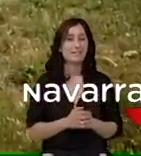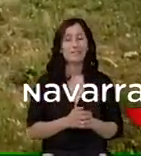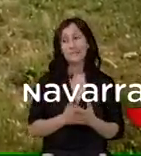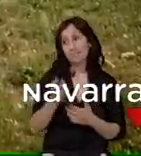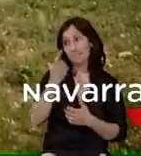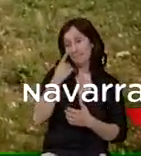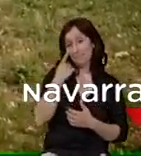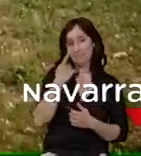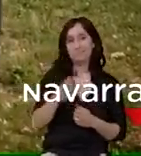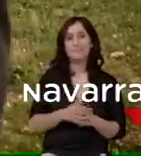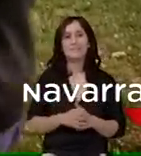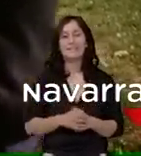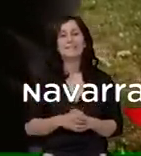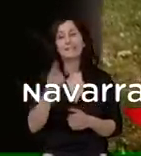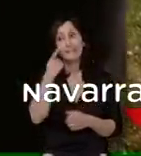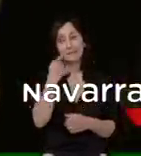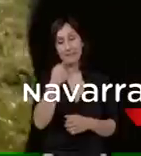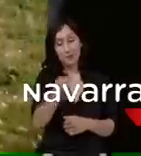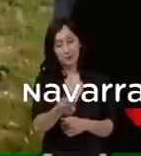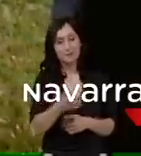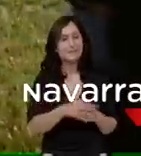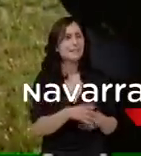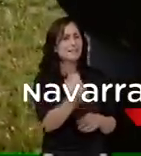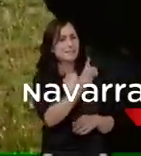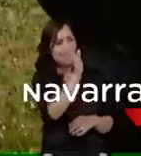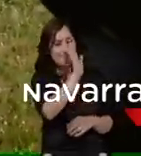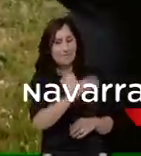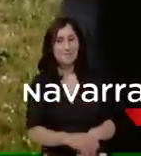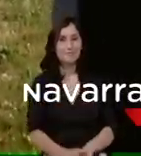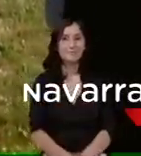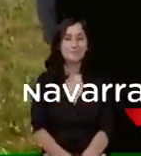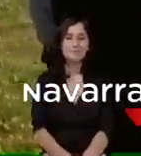eso no vale que te lo he dicho antes, que había partido. A lo mejor ya, adiós, adiós. Hasta luego.